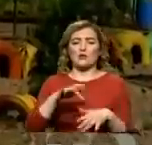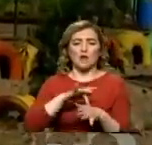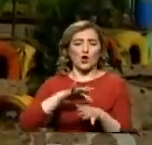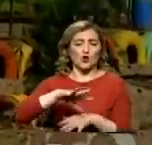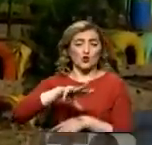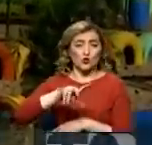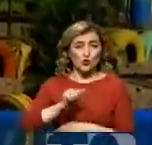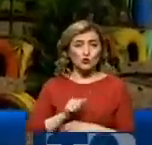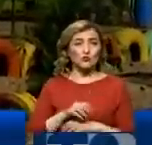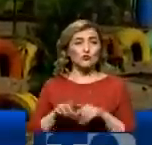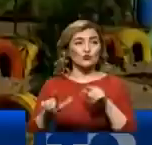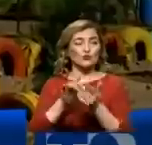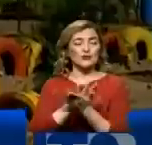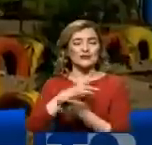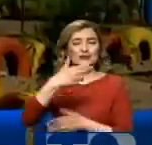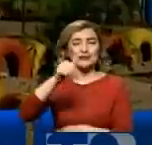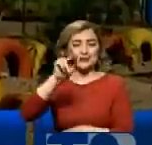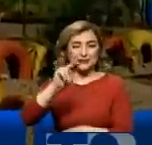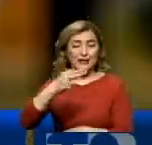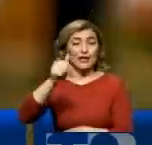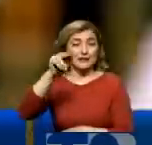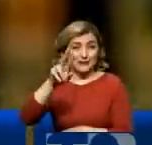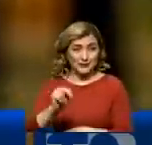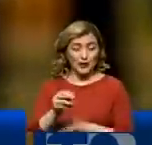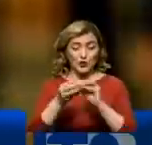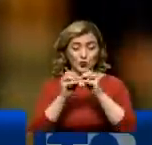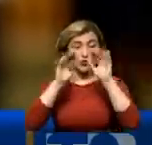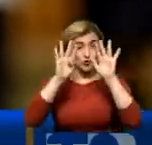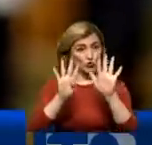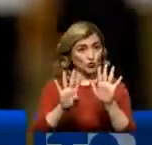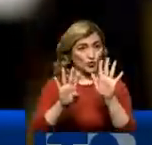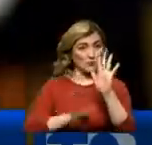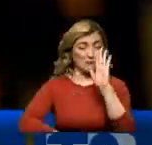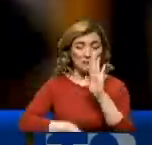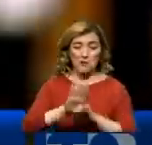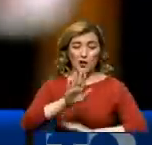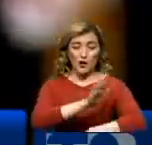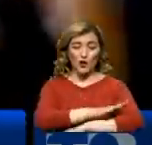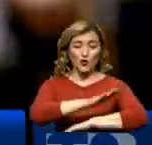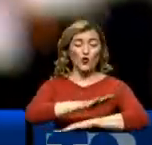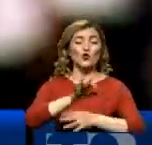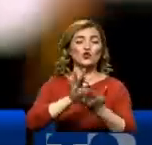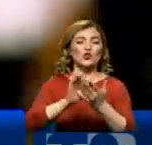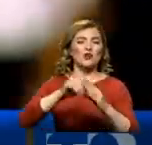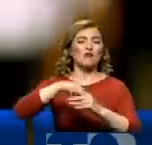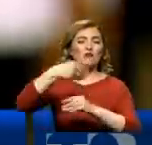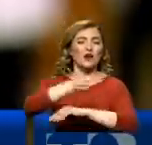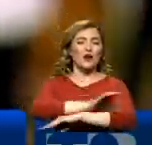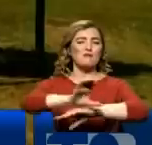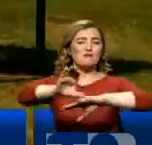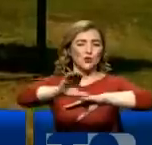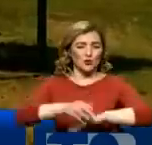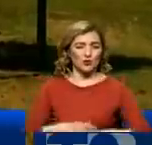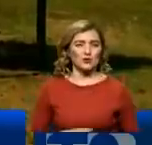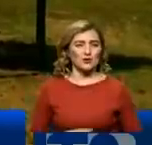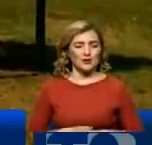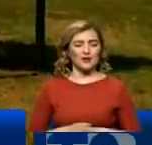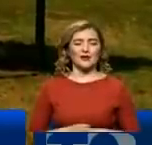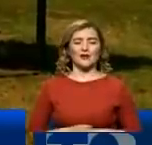unidad educativa Río Chanchán número 9 es una de las instituciones con más alumnos en la zona rural de Marcelino Maridueña.